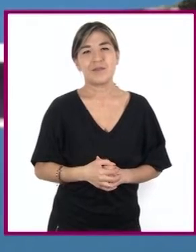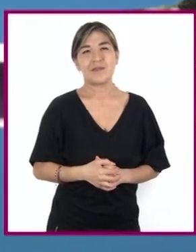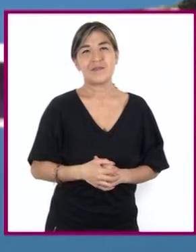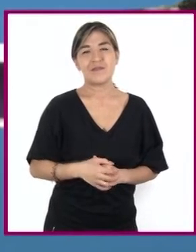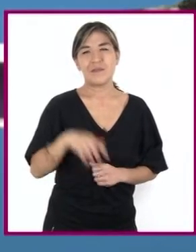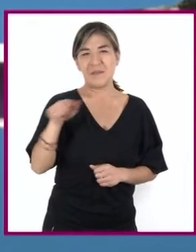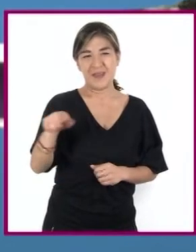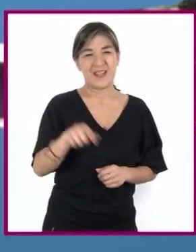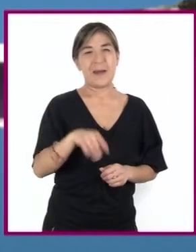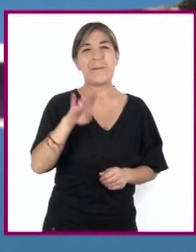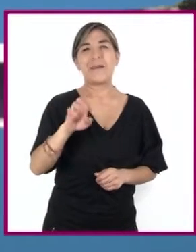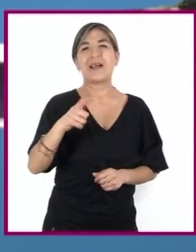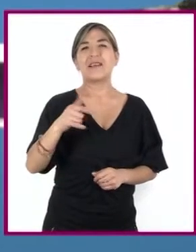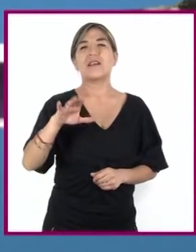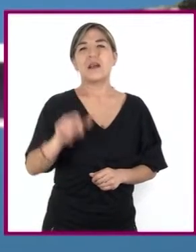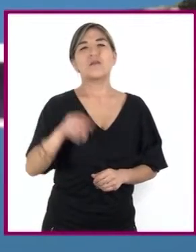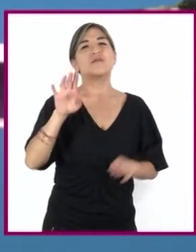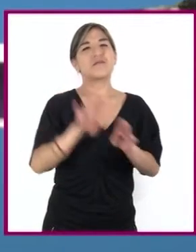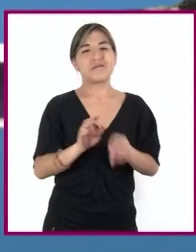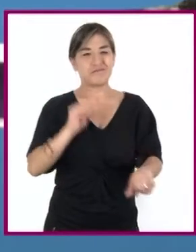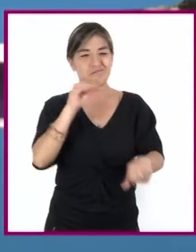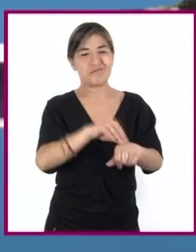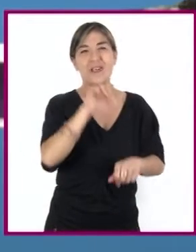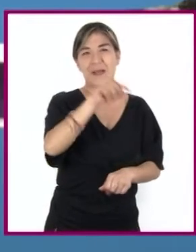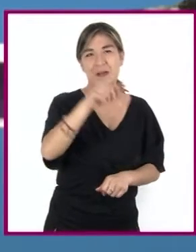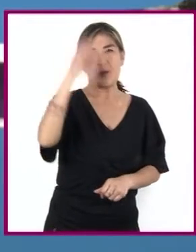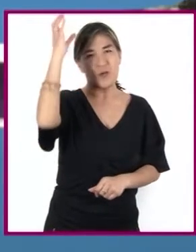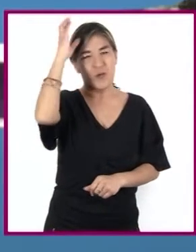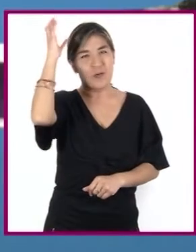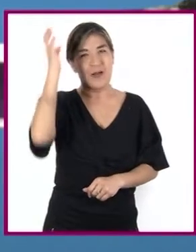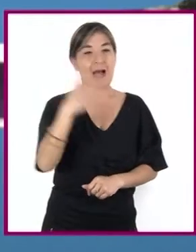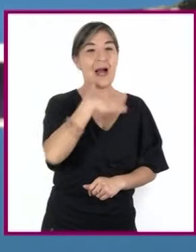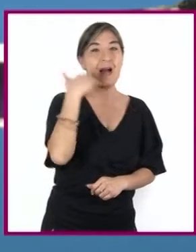Bélgica se posesionó del Congo, Alemania de